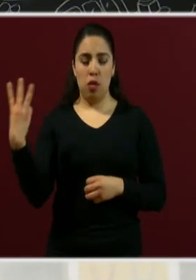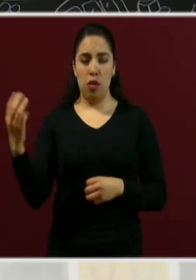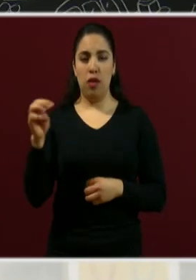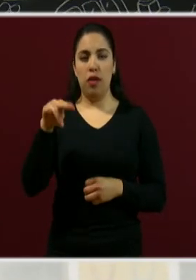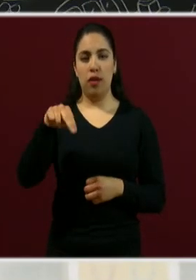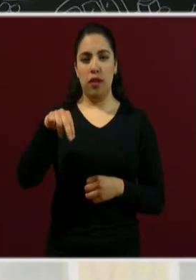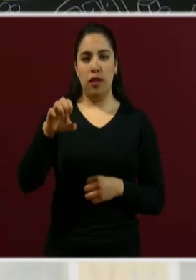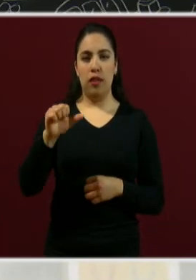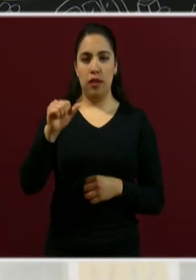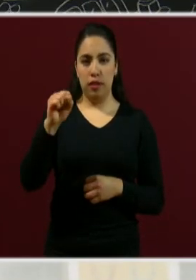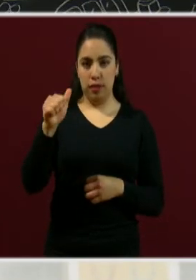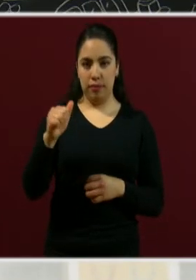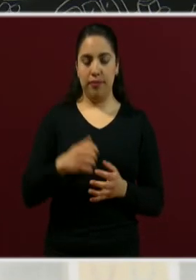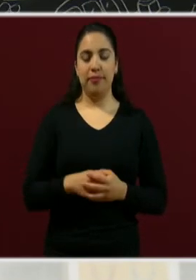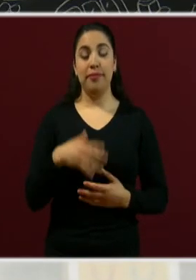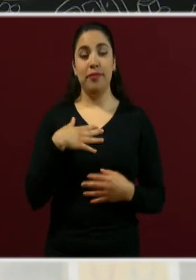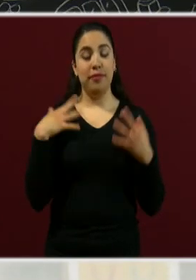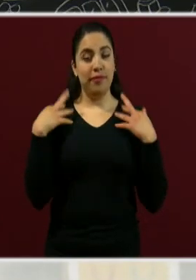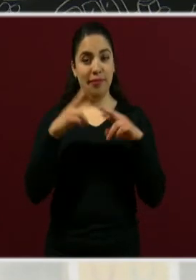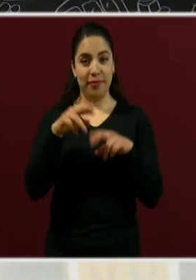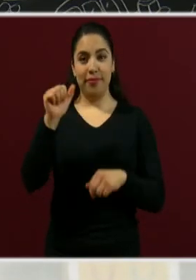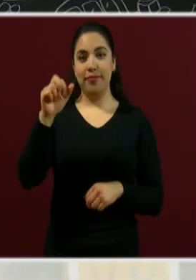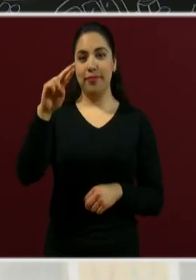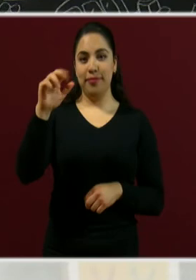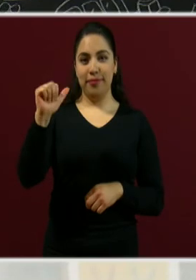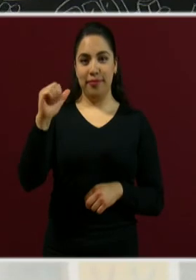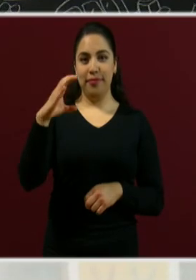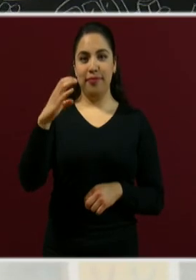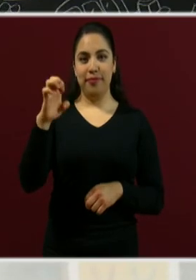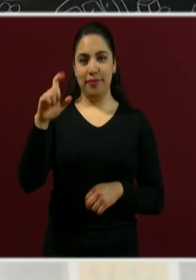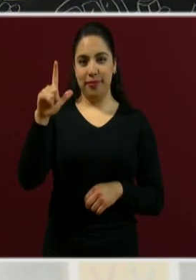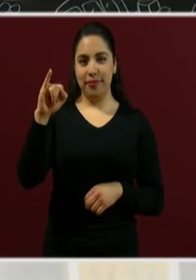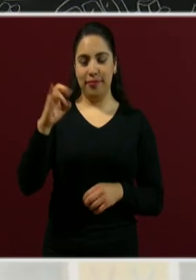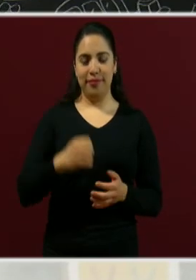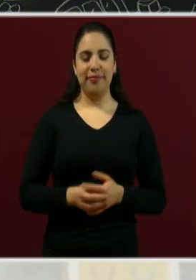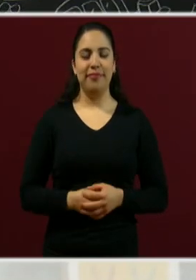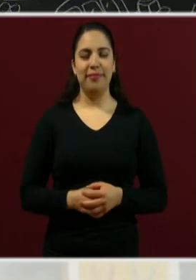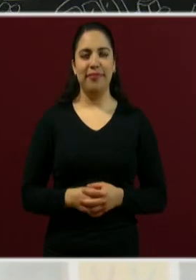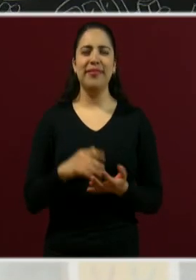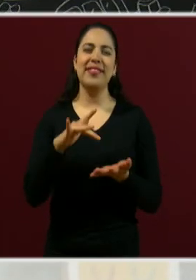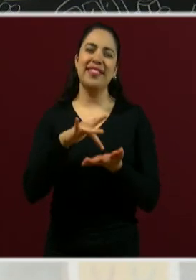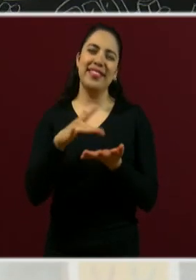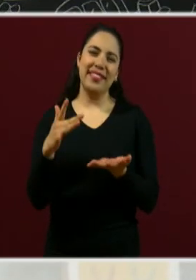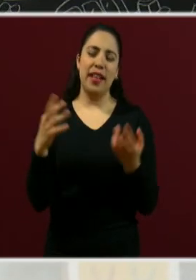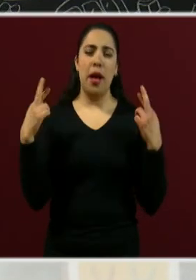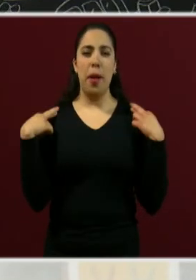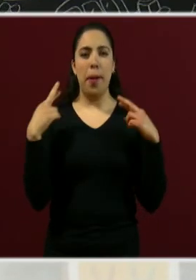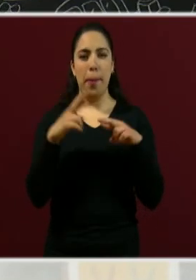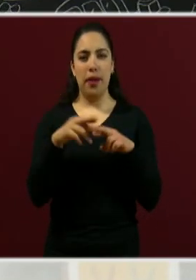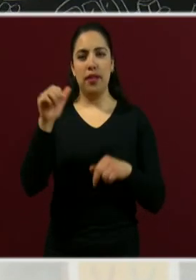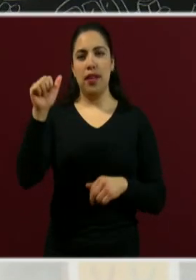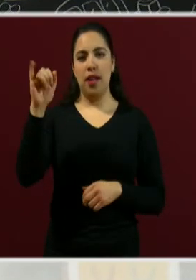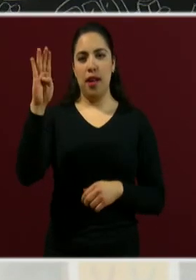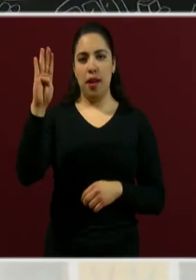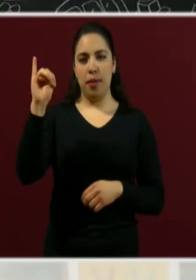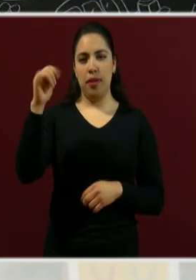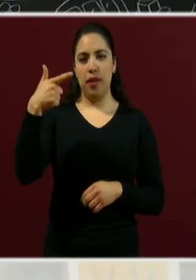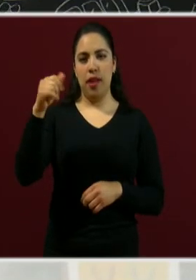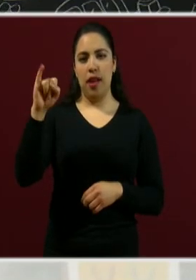Yo soy la maestra Araceli y agradecemos a la maestra Abigail, intérprete de lengua de